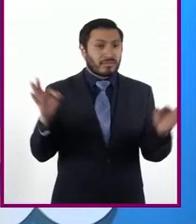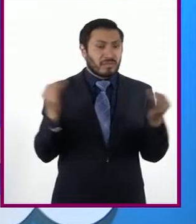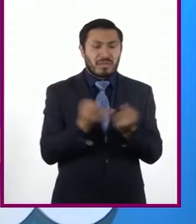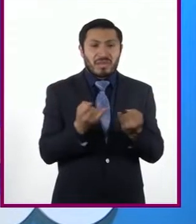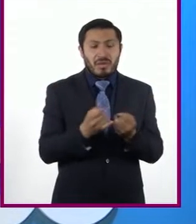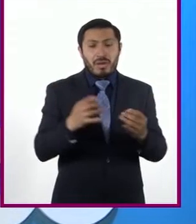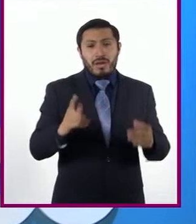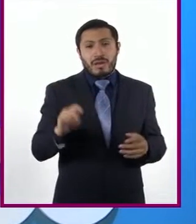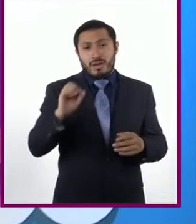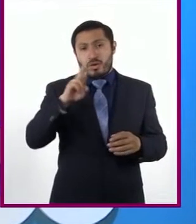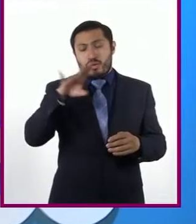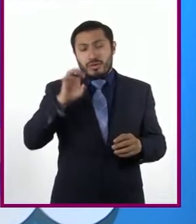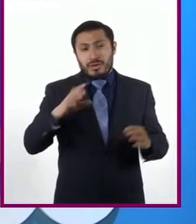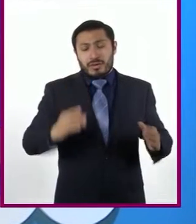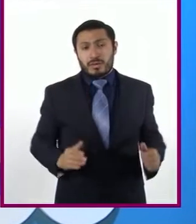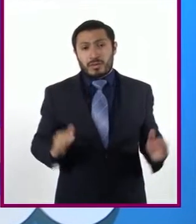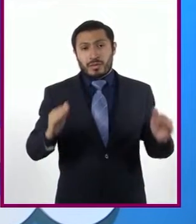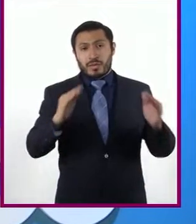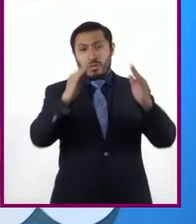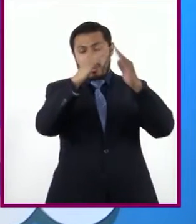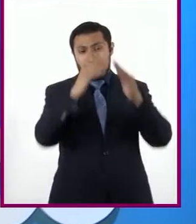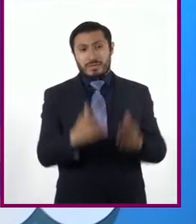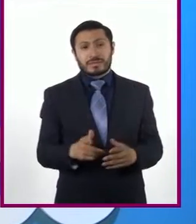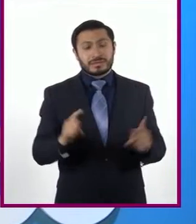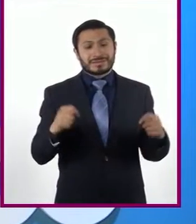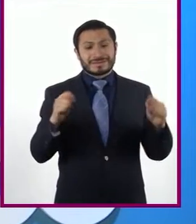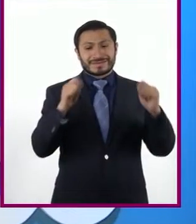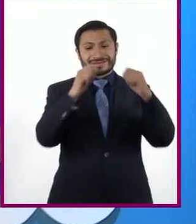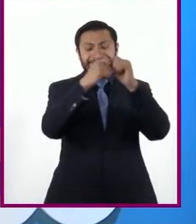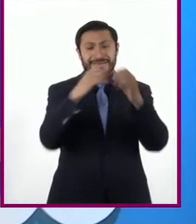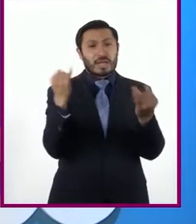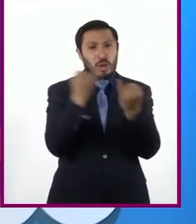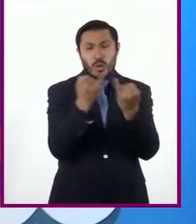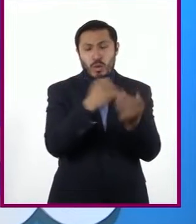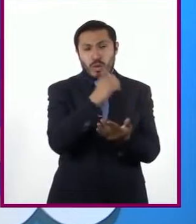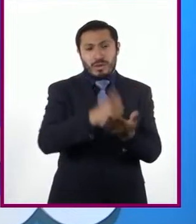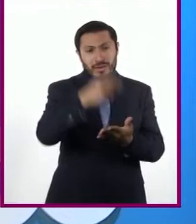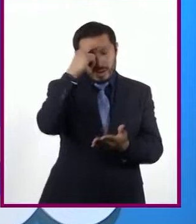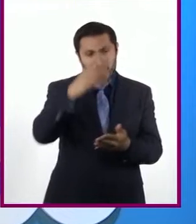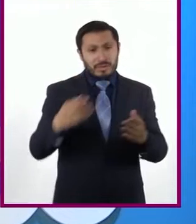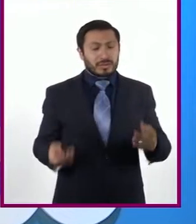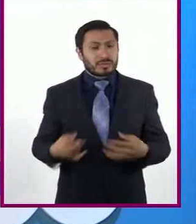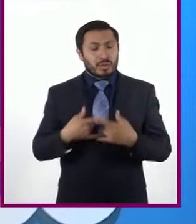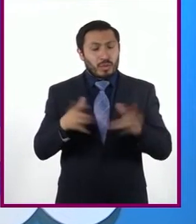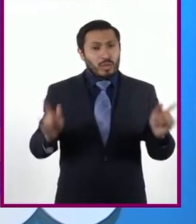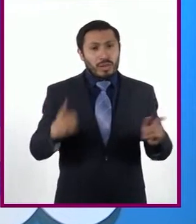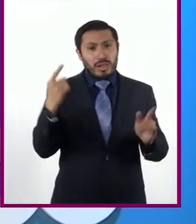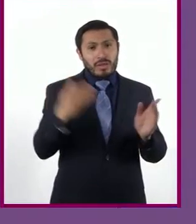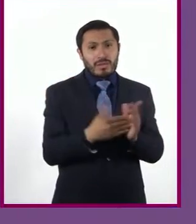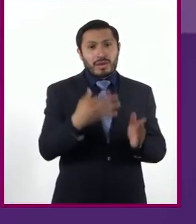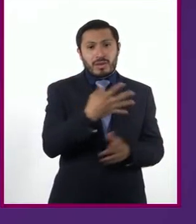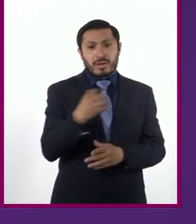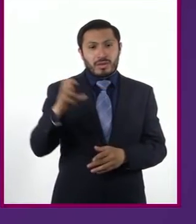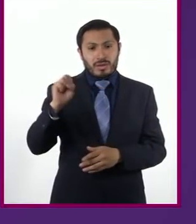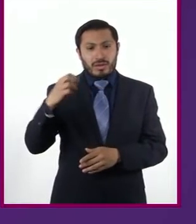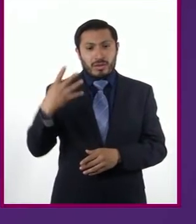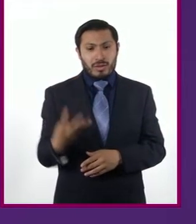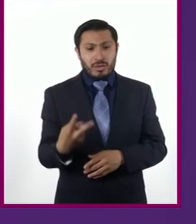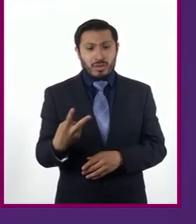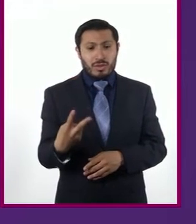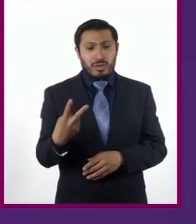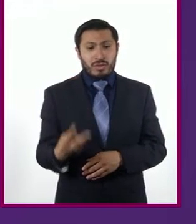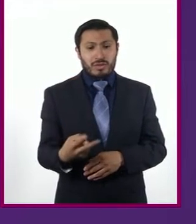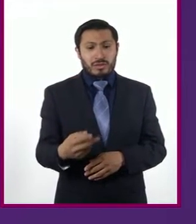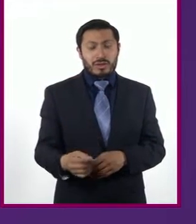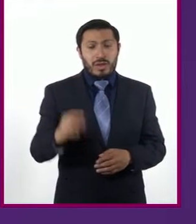Insignia, situada en la colonia Tlatelolco, también en la Ciudad de México, inaugurada en 1962. Con una altura